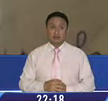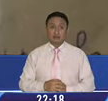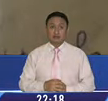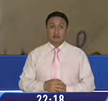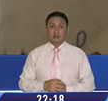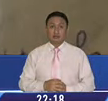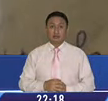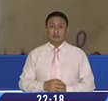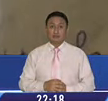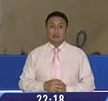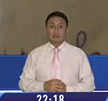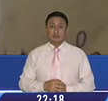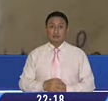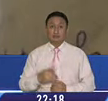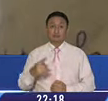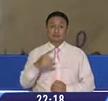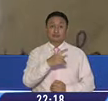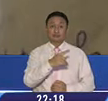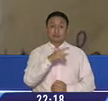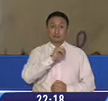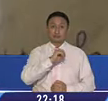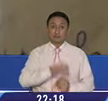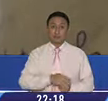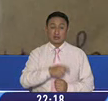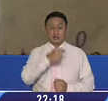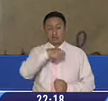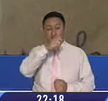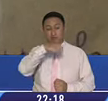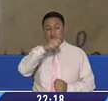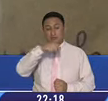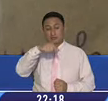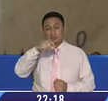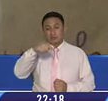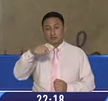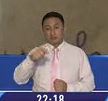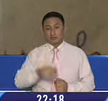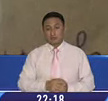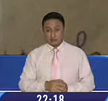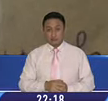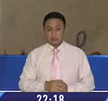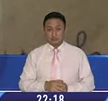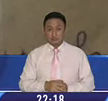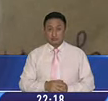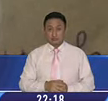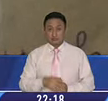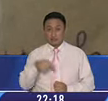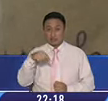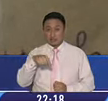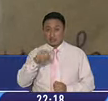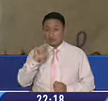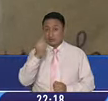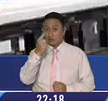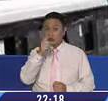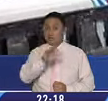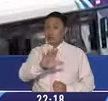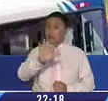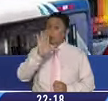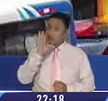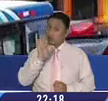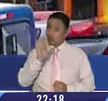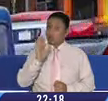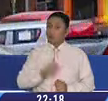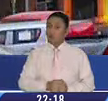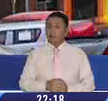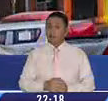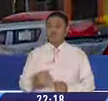parte trasera de la hoja les agregan con pluma, asegurando que se trata de la primera advertencia. Todo